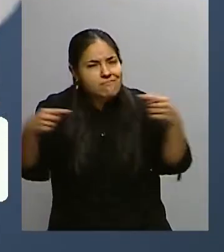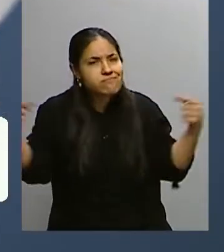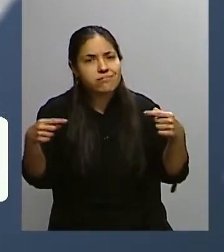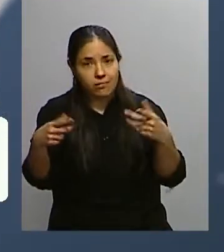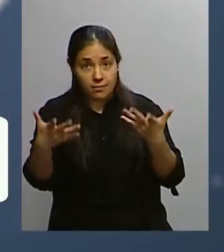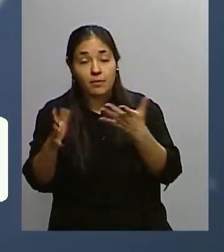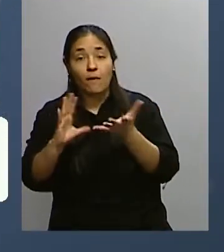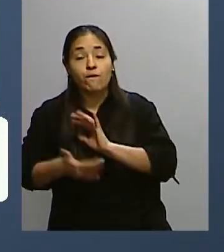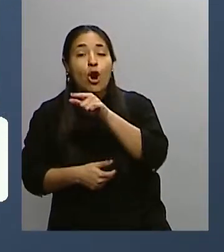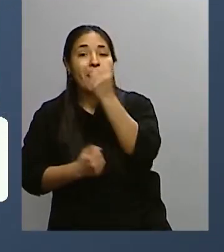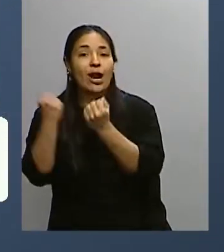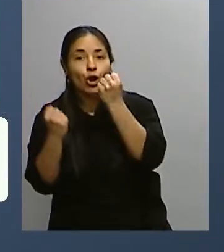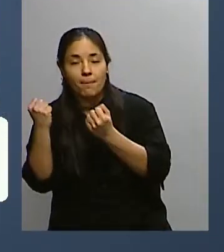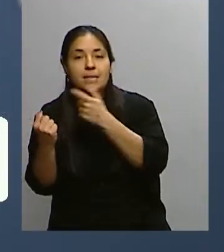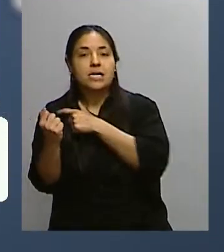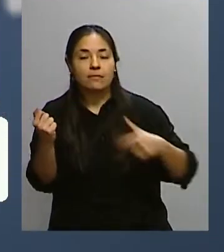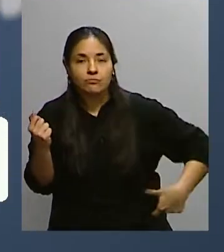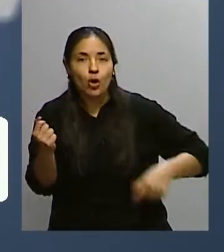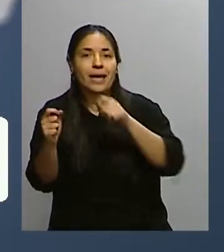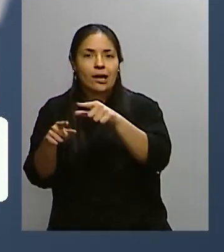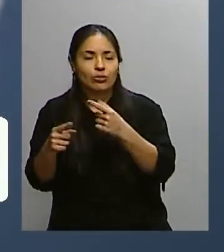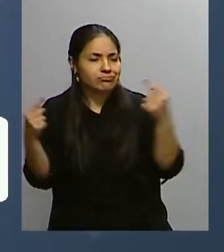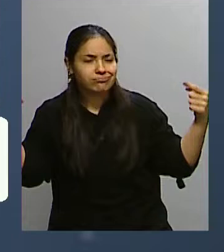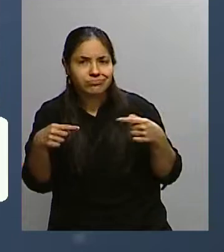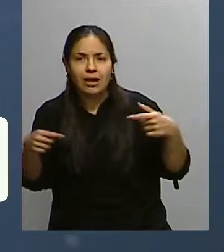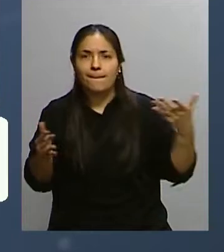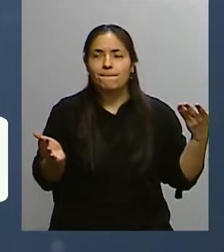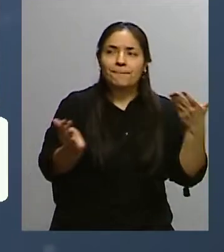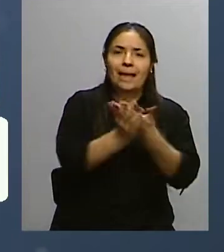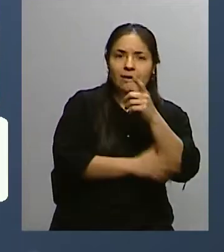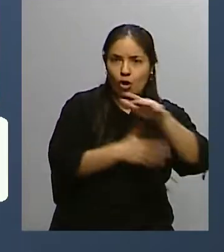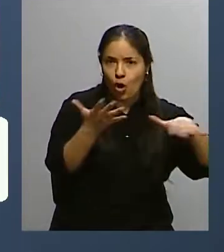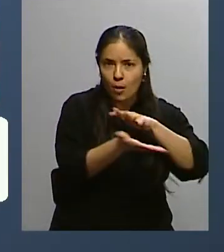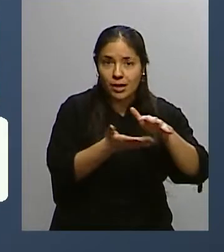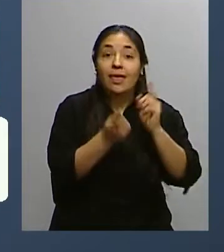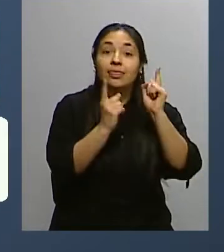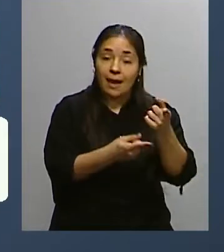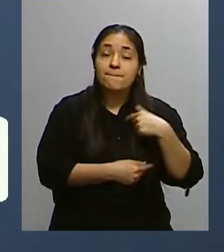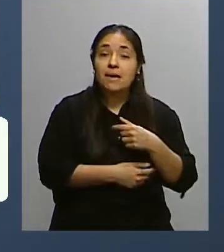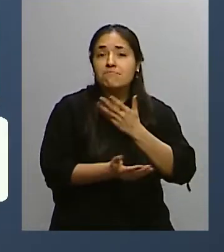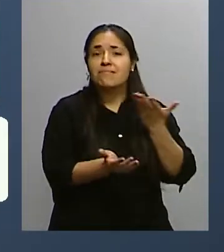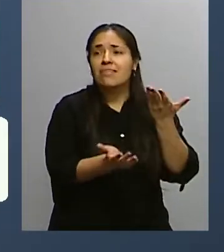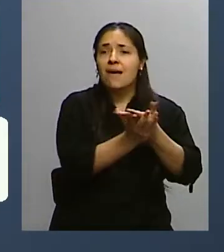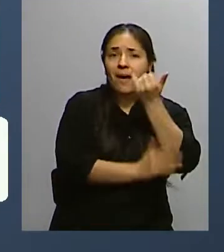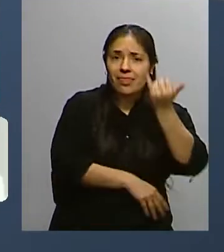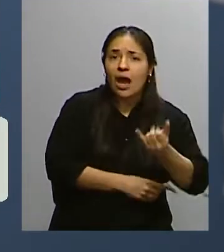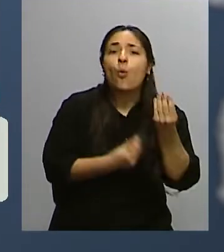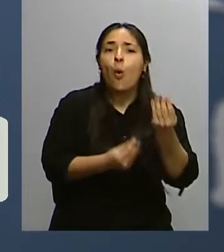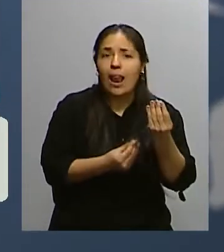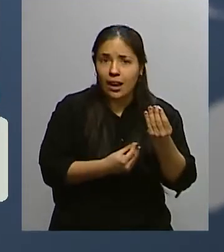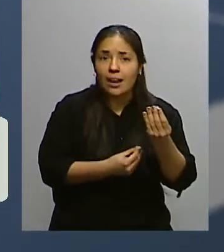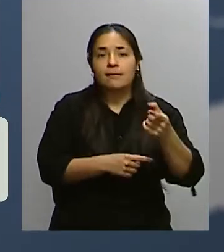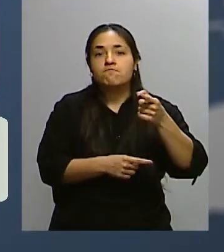con el modelo, pero también hay otras demandas relativas a la inclusión política. Esto es que los mapuches no han